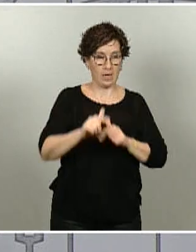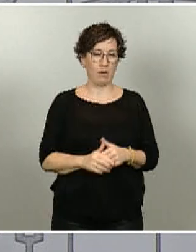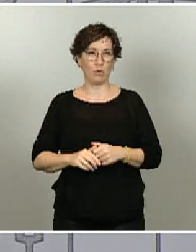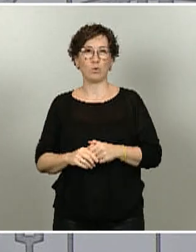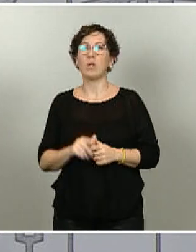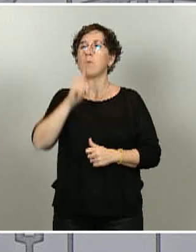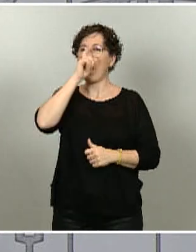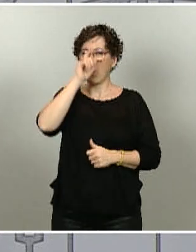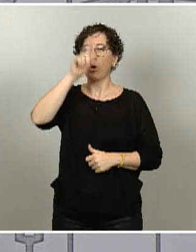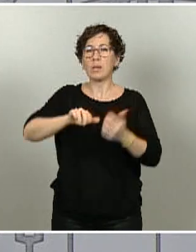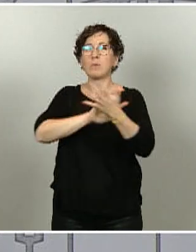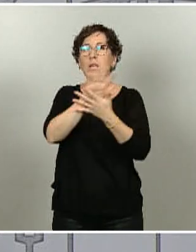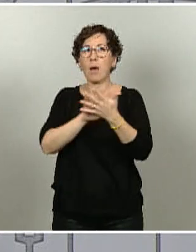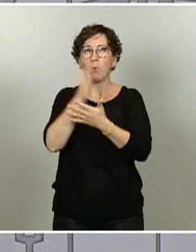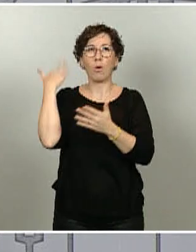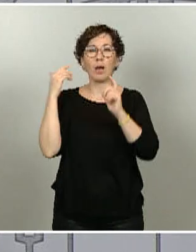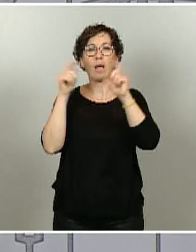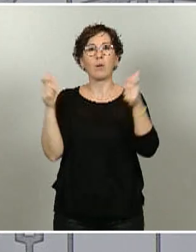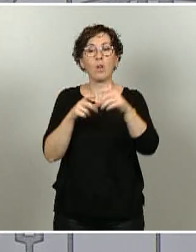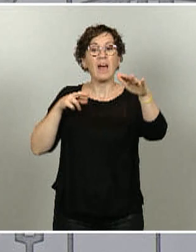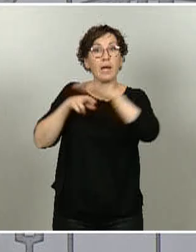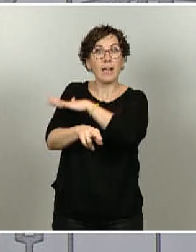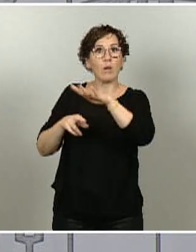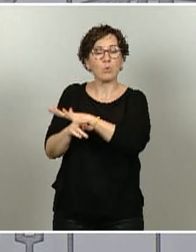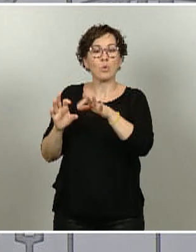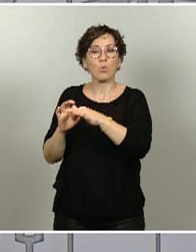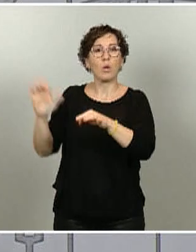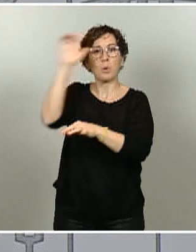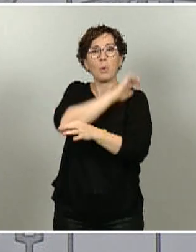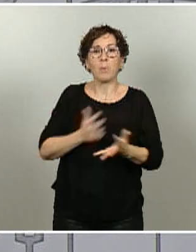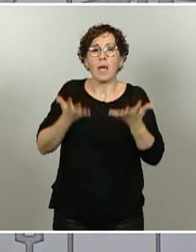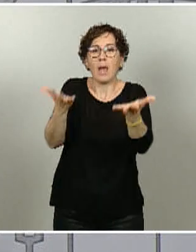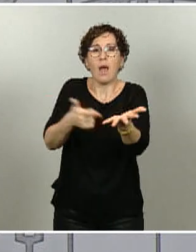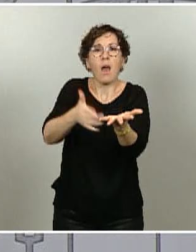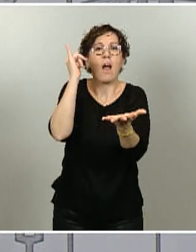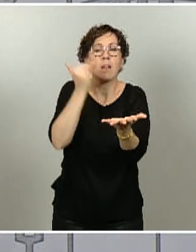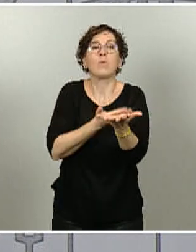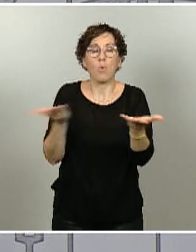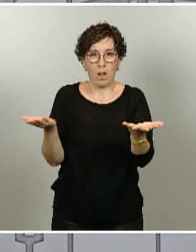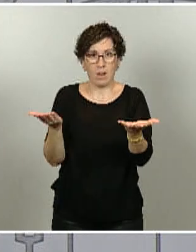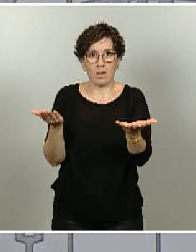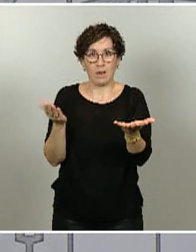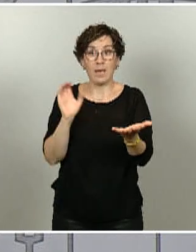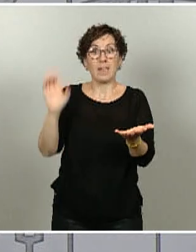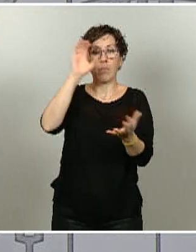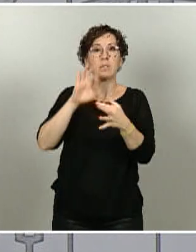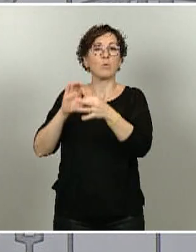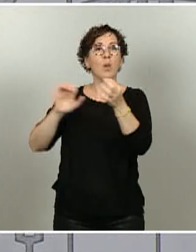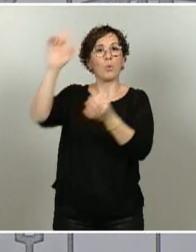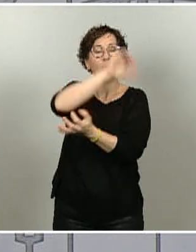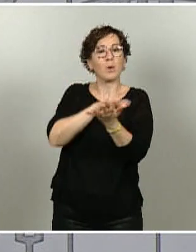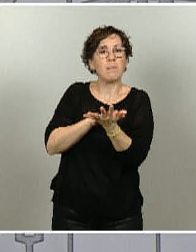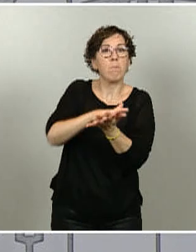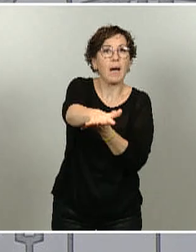los recursos disponibles a nivel de la Unión Europea y el impacto que estaba teniendo en los países de la Unión Europea el cierre